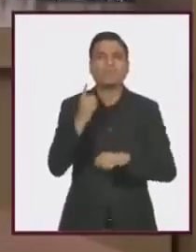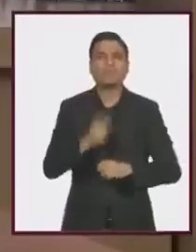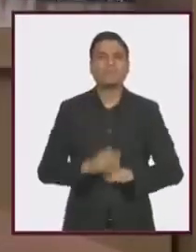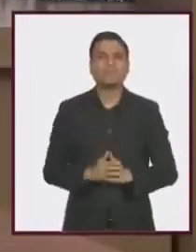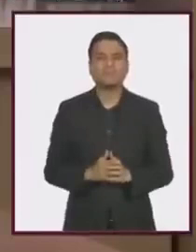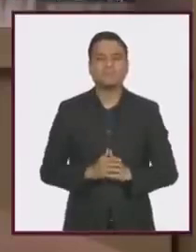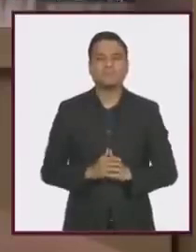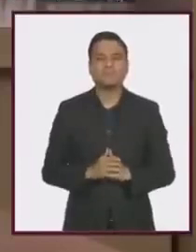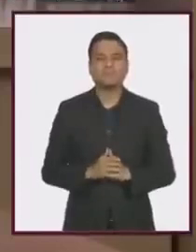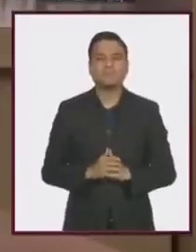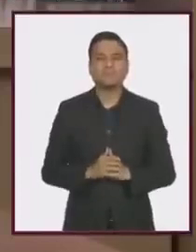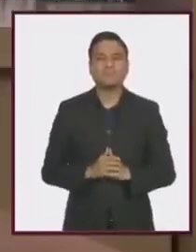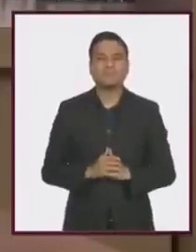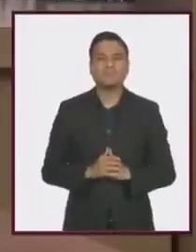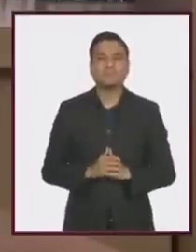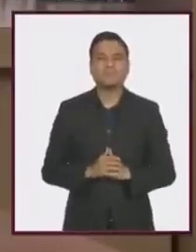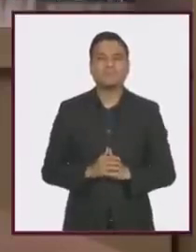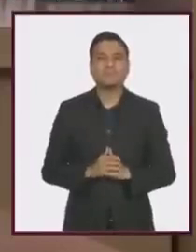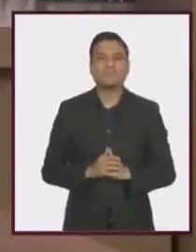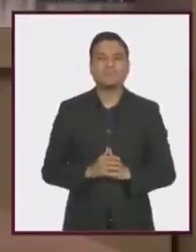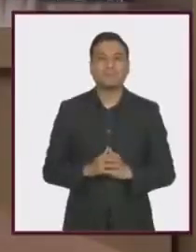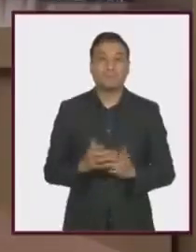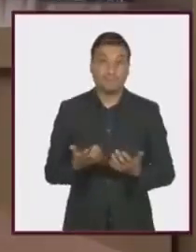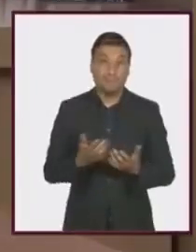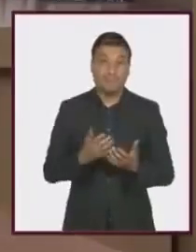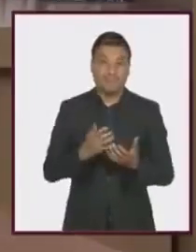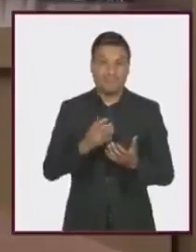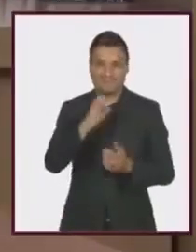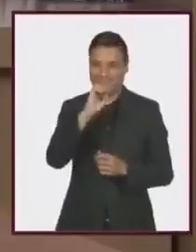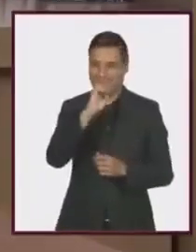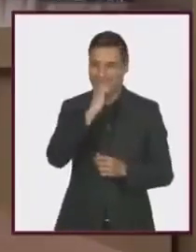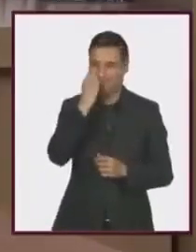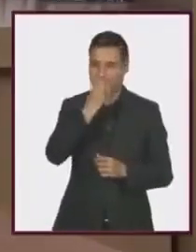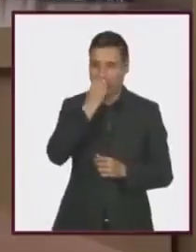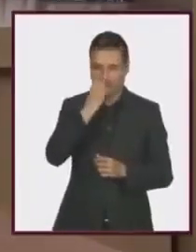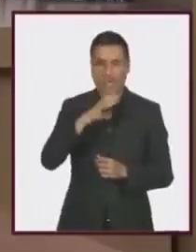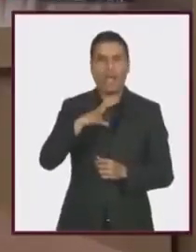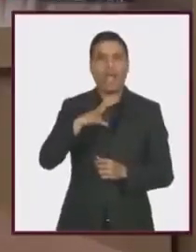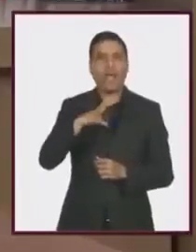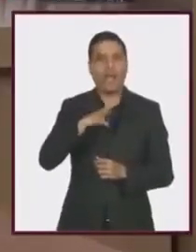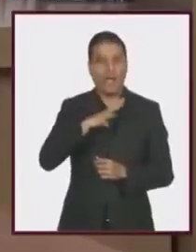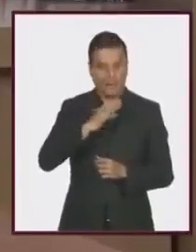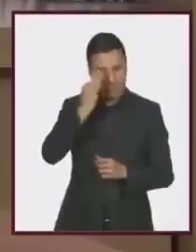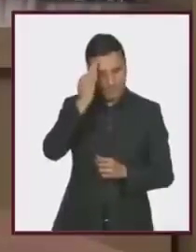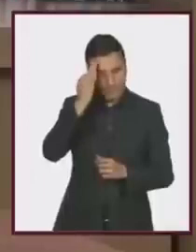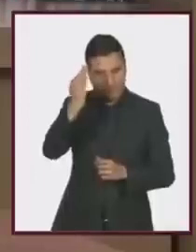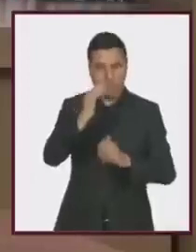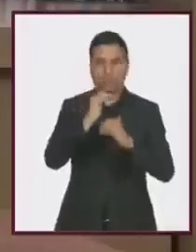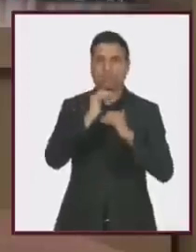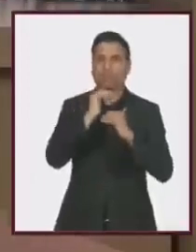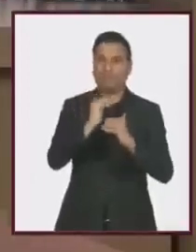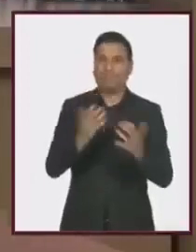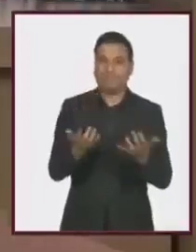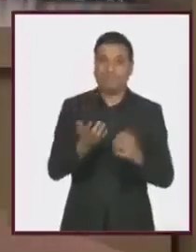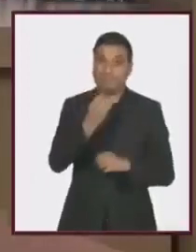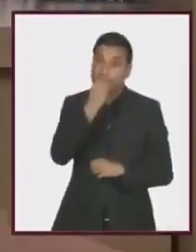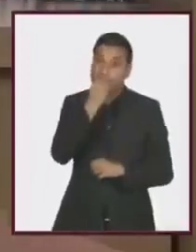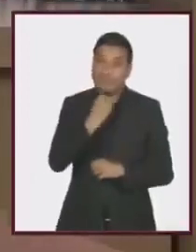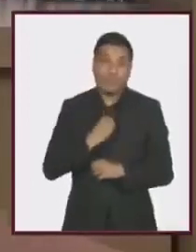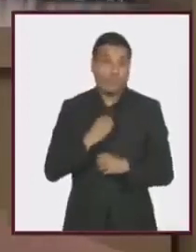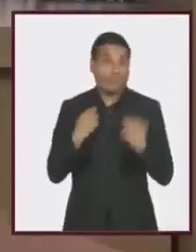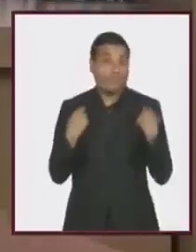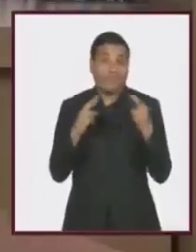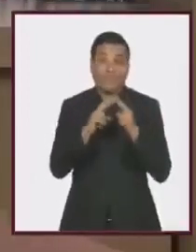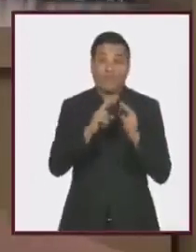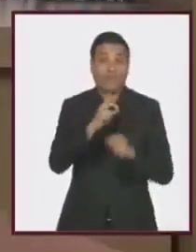el tiempo que tenemos dentro del ciclo escolar y en algunos momentos tomamos decisiones. Se trata de que